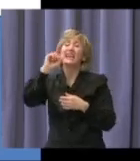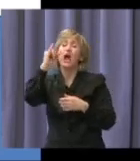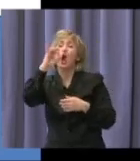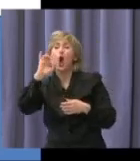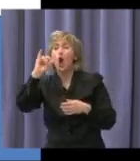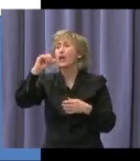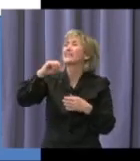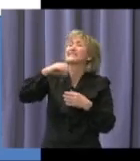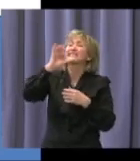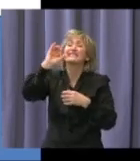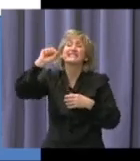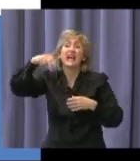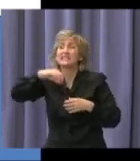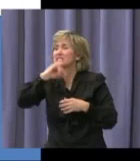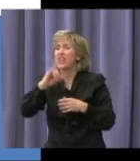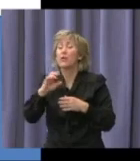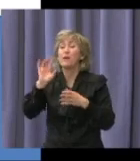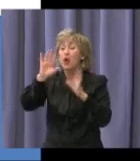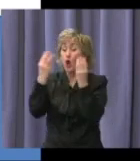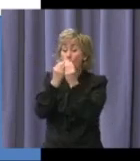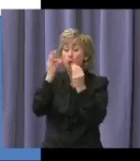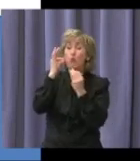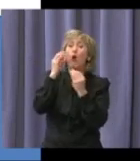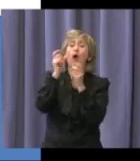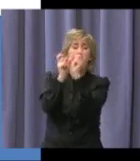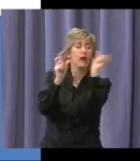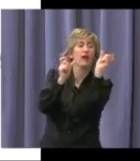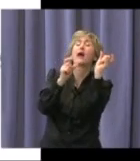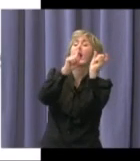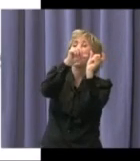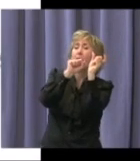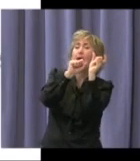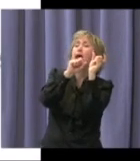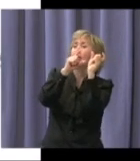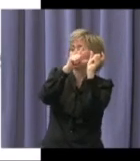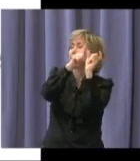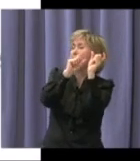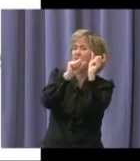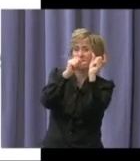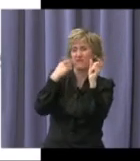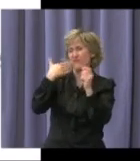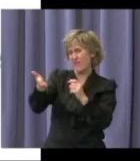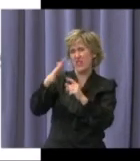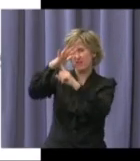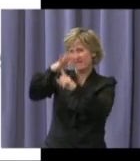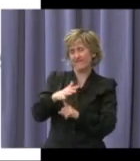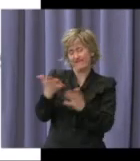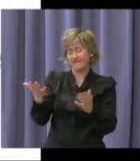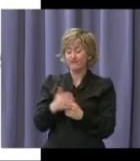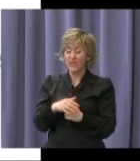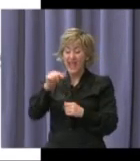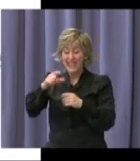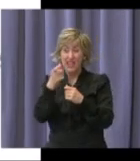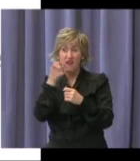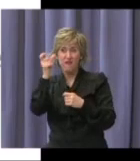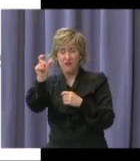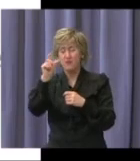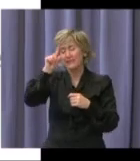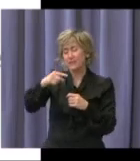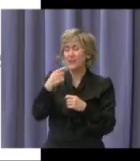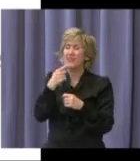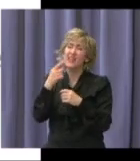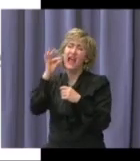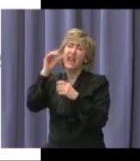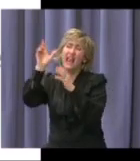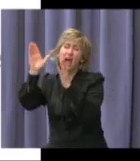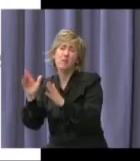ni... Pero el la va con todas. Esta manera de desprestigiar. Esta forma de denominar con dependencia, la mujer